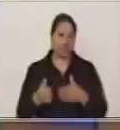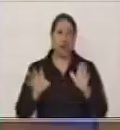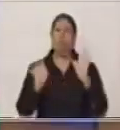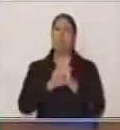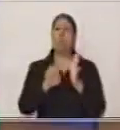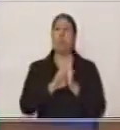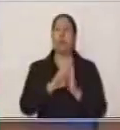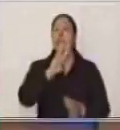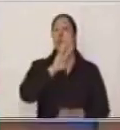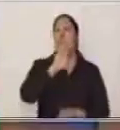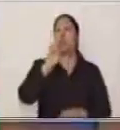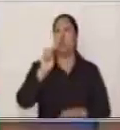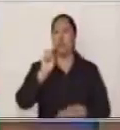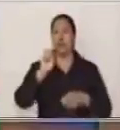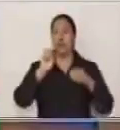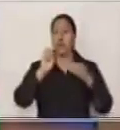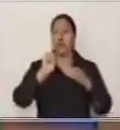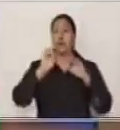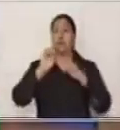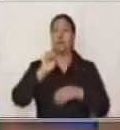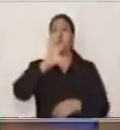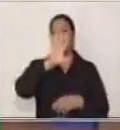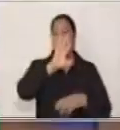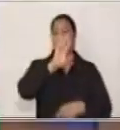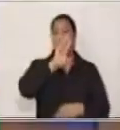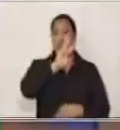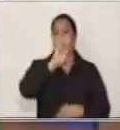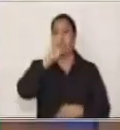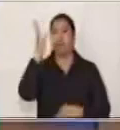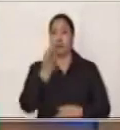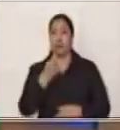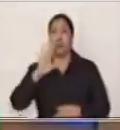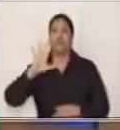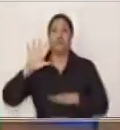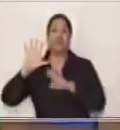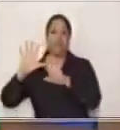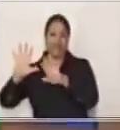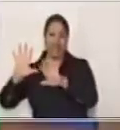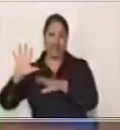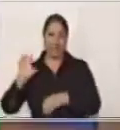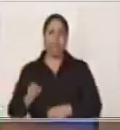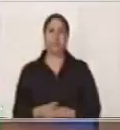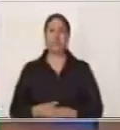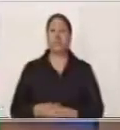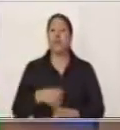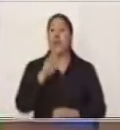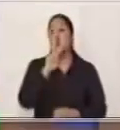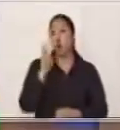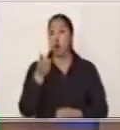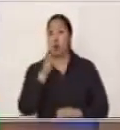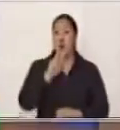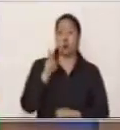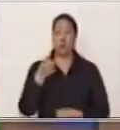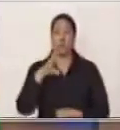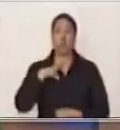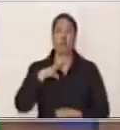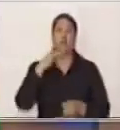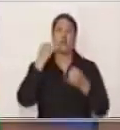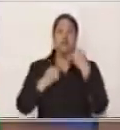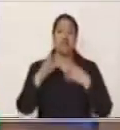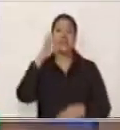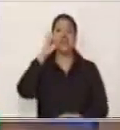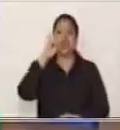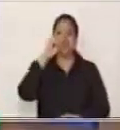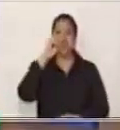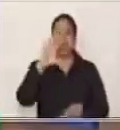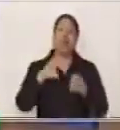30 décimos. Si te das cuenta, ambos terminan en cero, es decir, que podemos simplificarlo